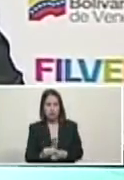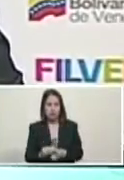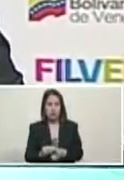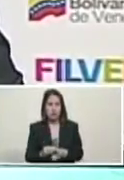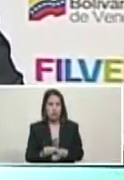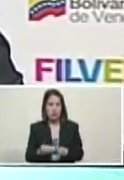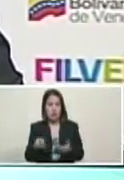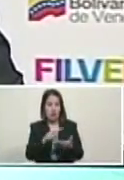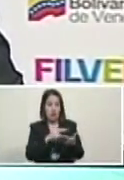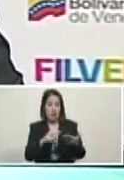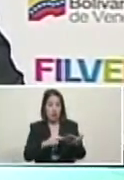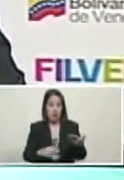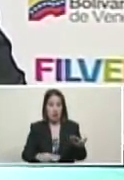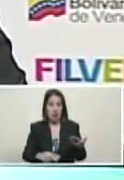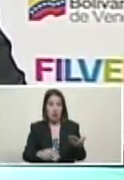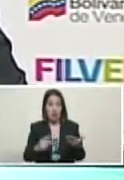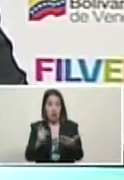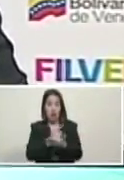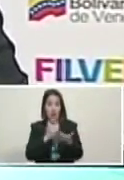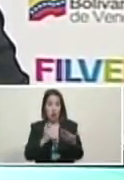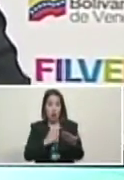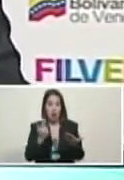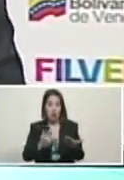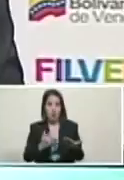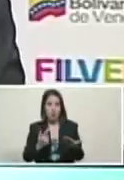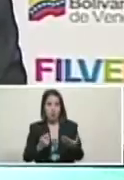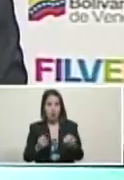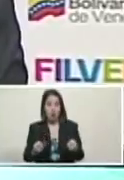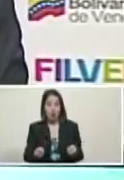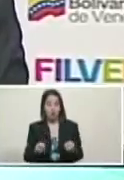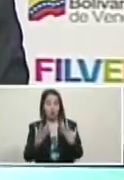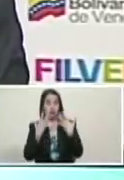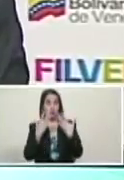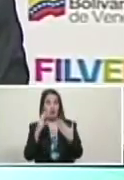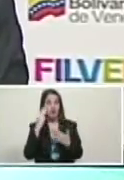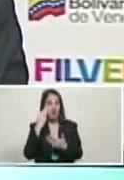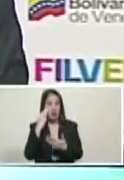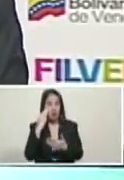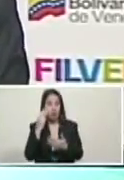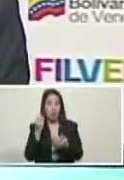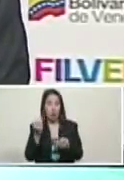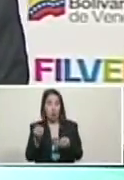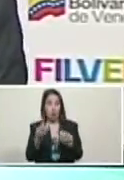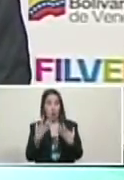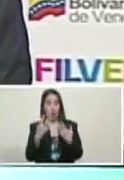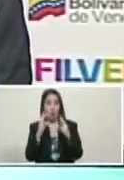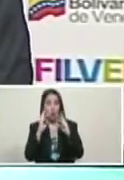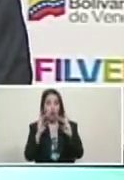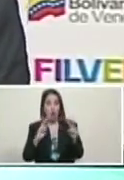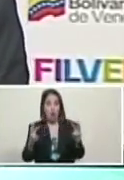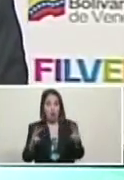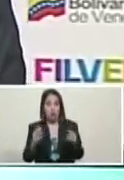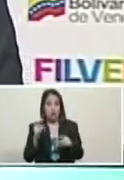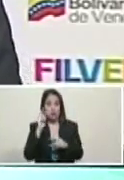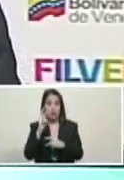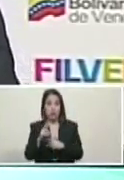a la lectura, de acceso a los libros, que impacte las redes sociales definitivamente e incorpore las redes sociales a